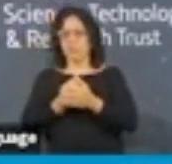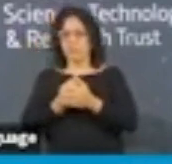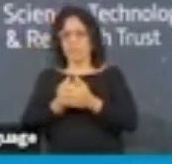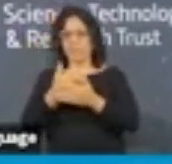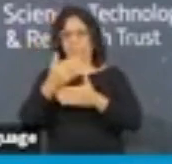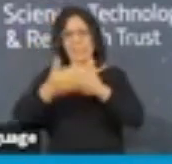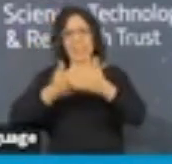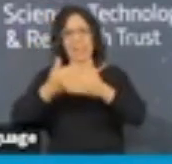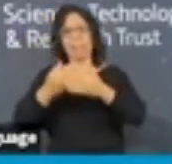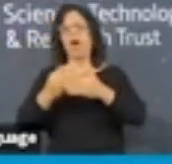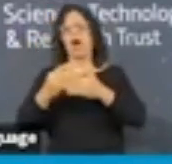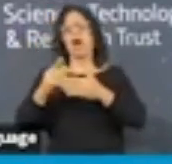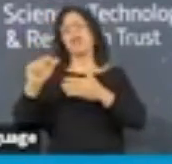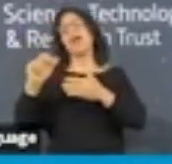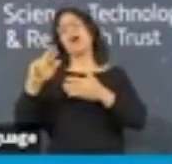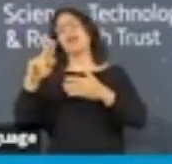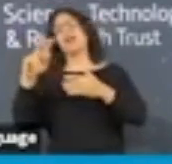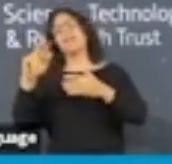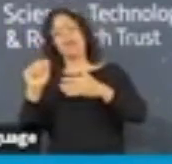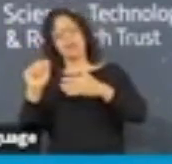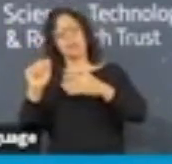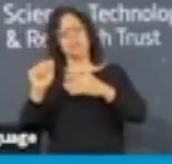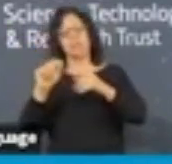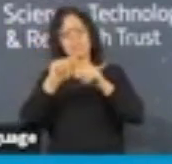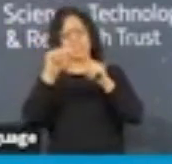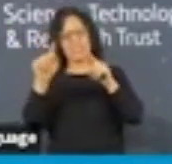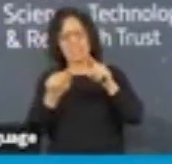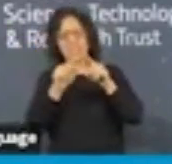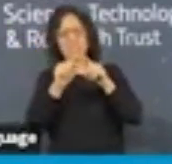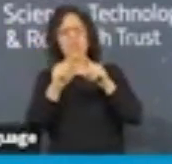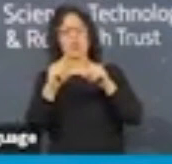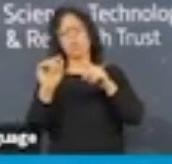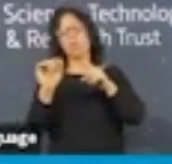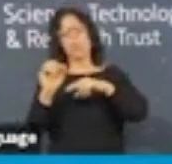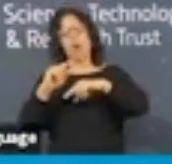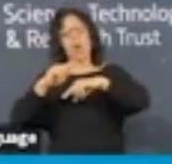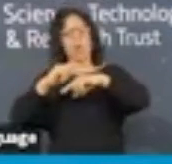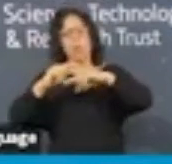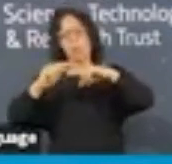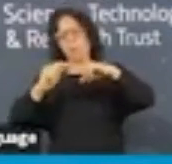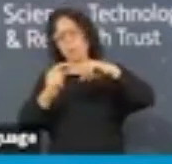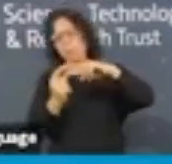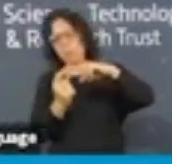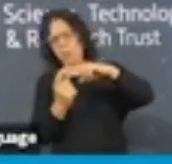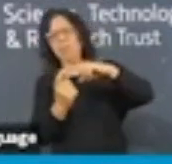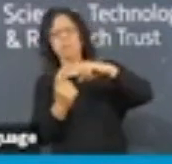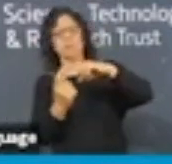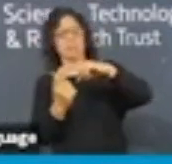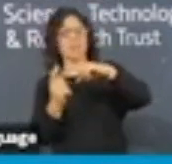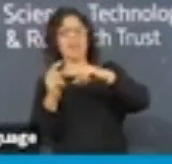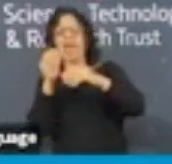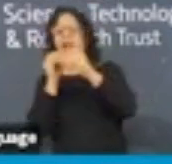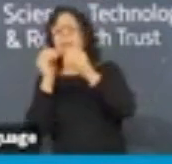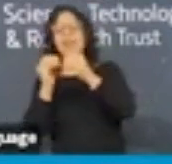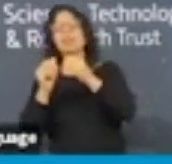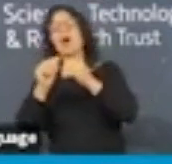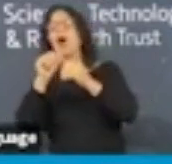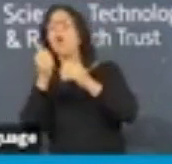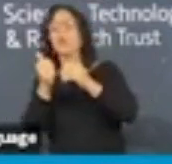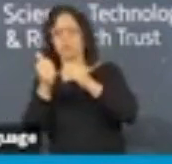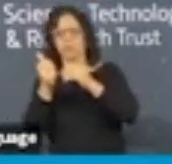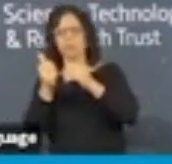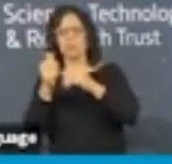en el agua, se alimentan de las larvas de otros mosquitos. Aquí se ve como una